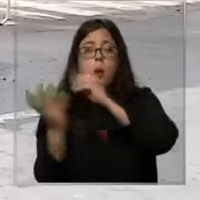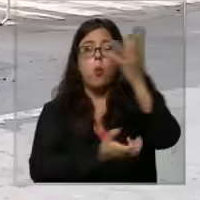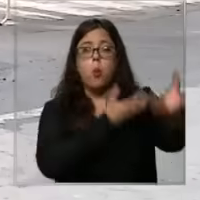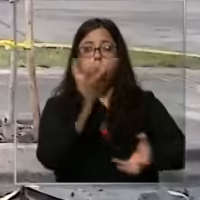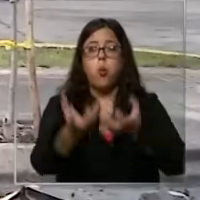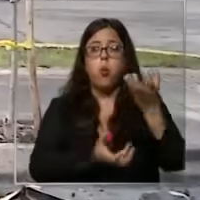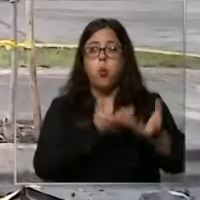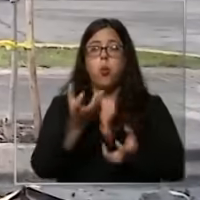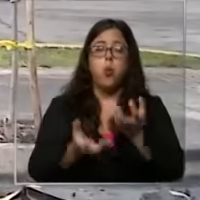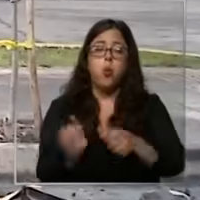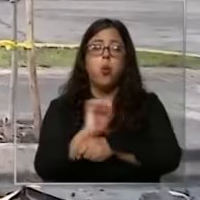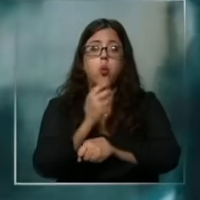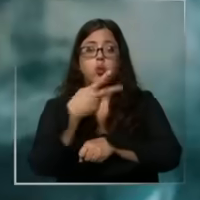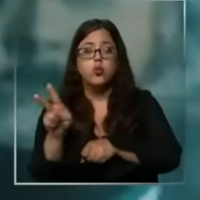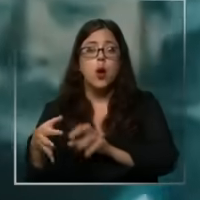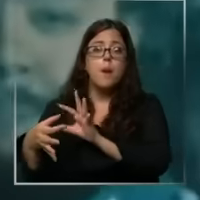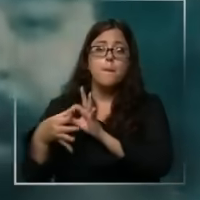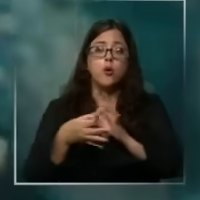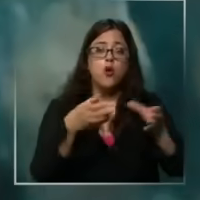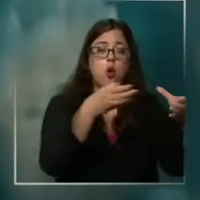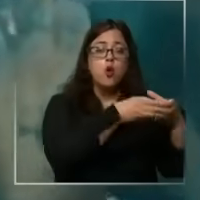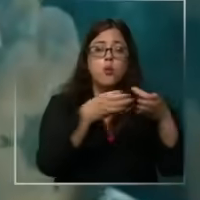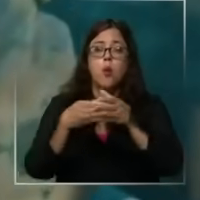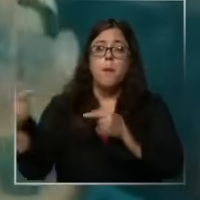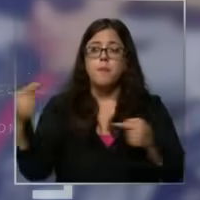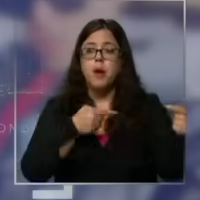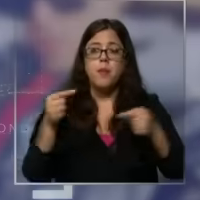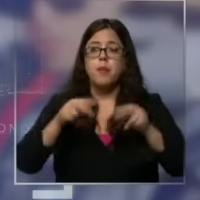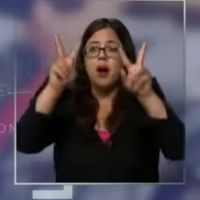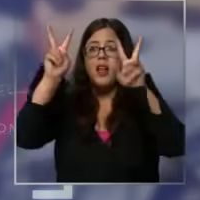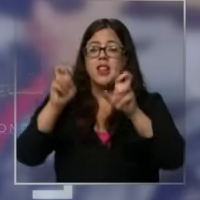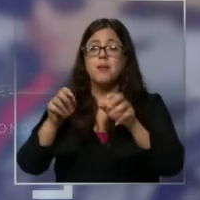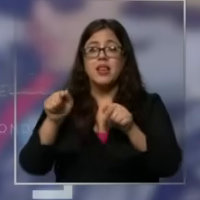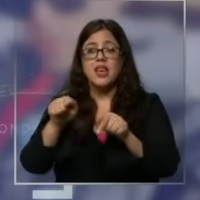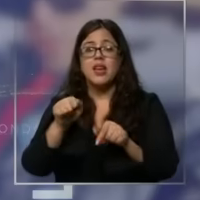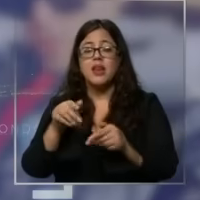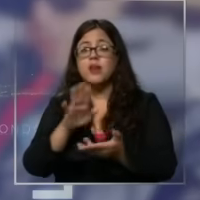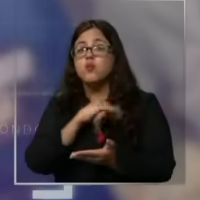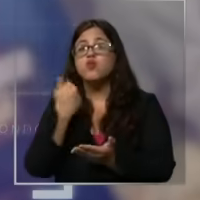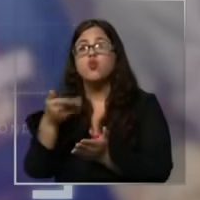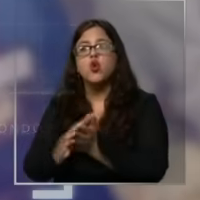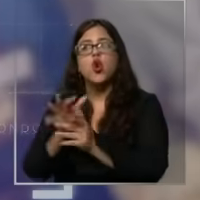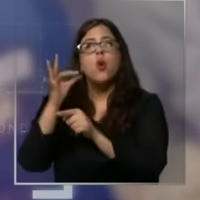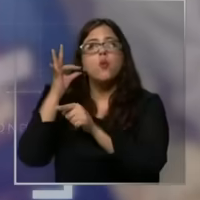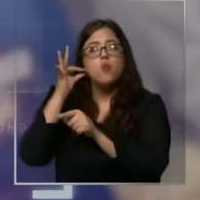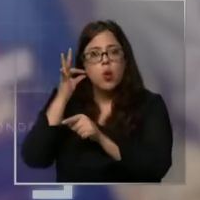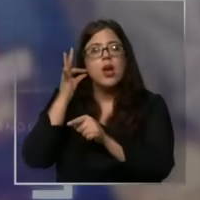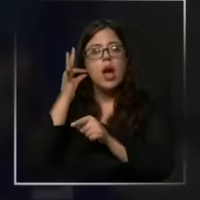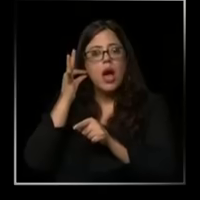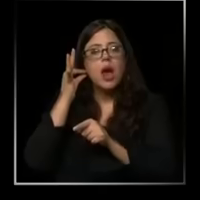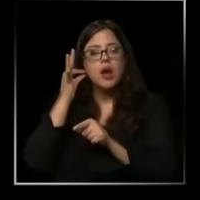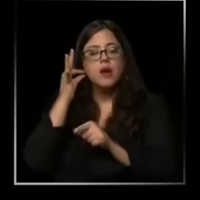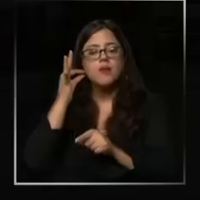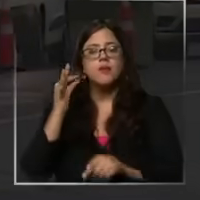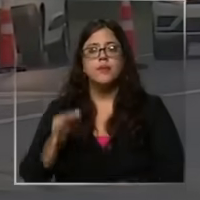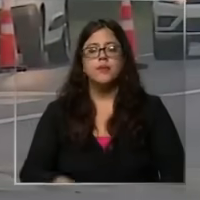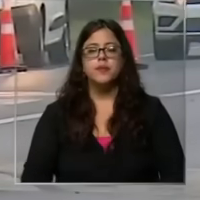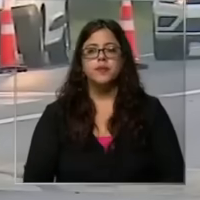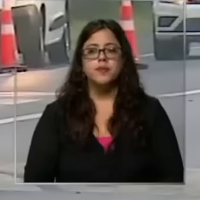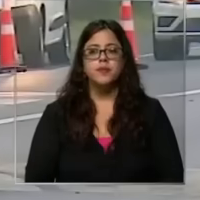por un ajuste de cuentas que él asumió. Hablando de ataques, así es como murió la homenajeada en cuestión.